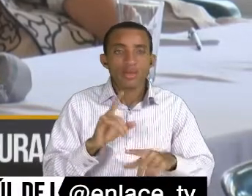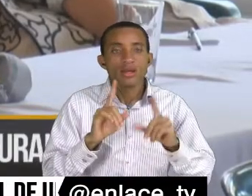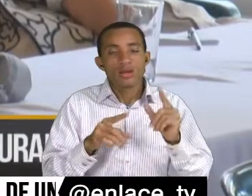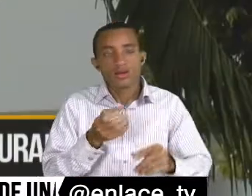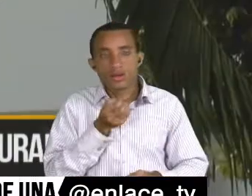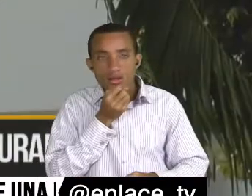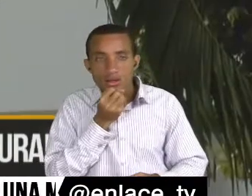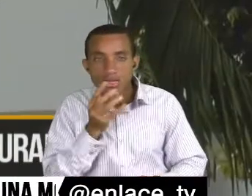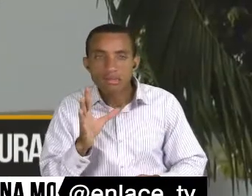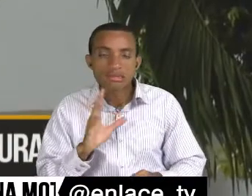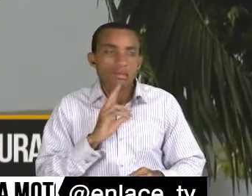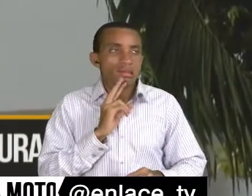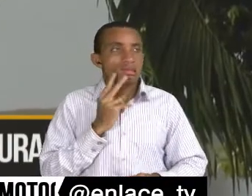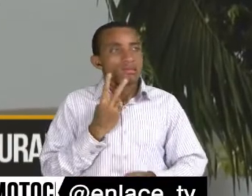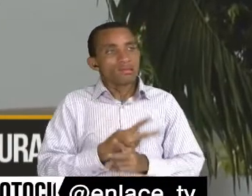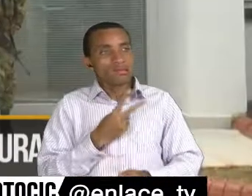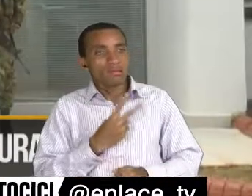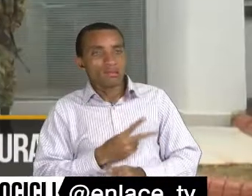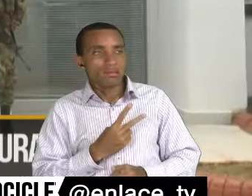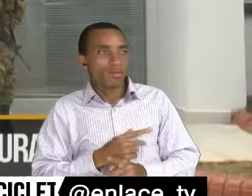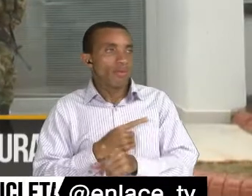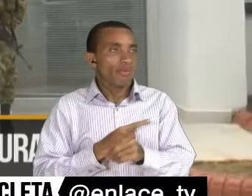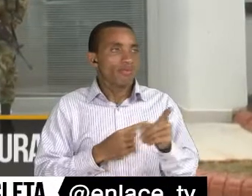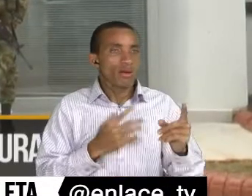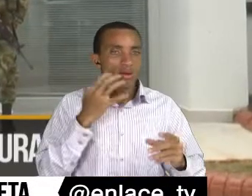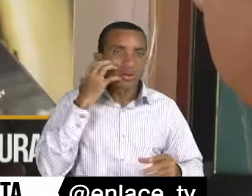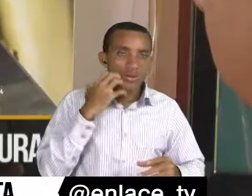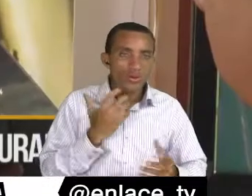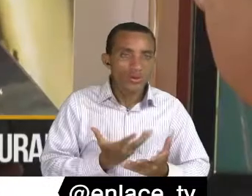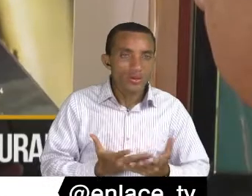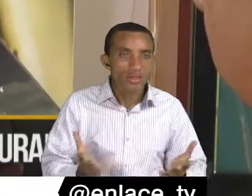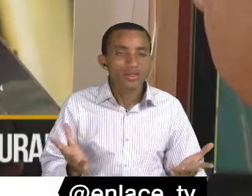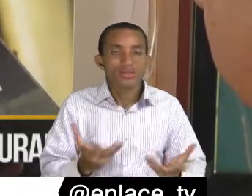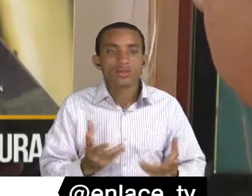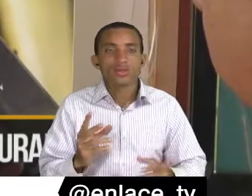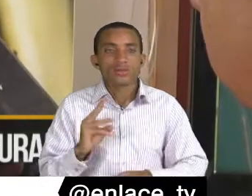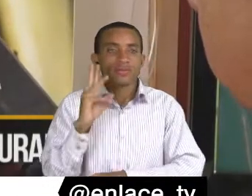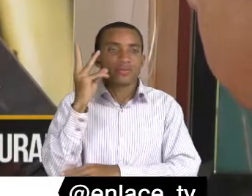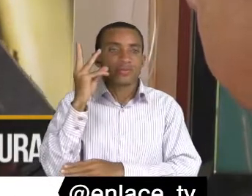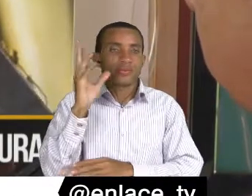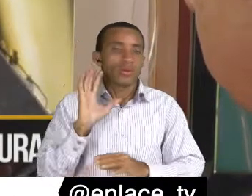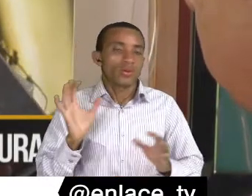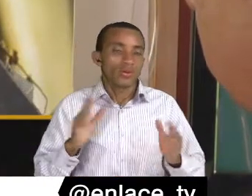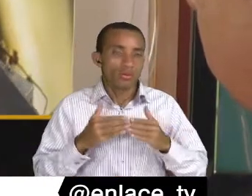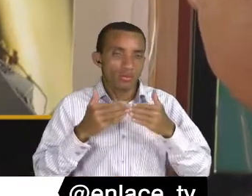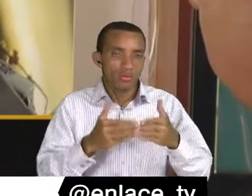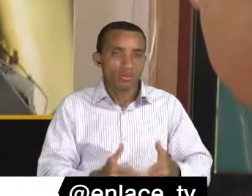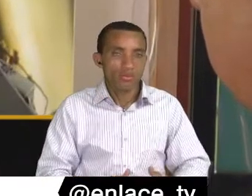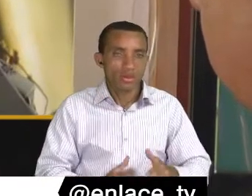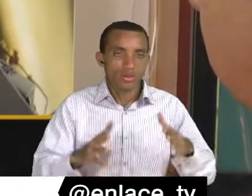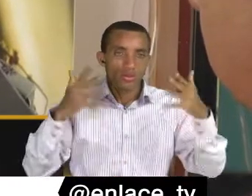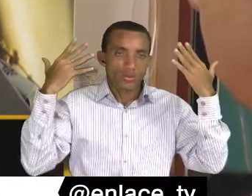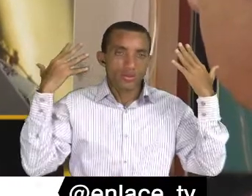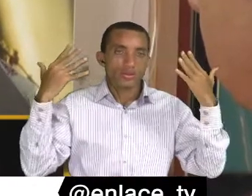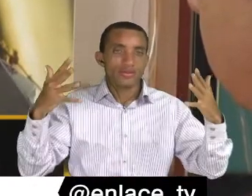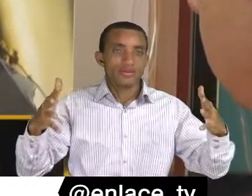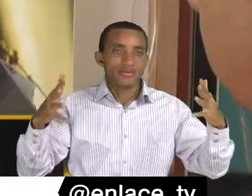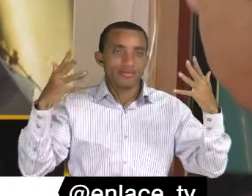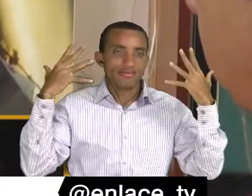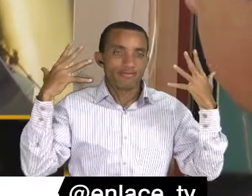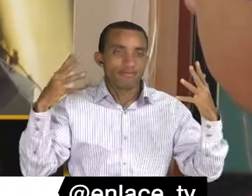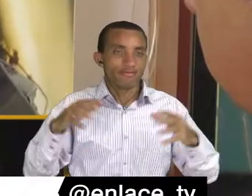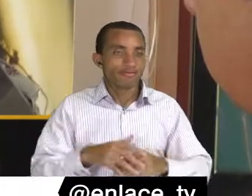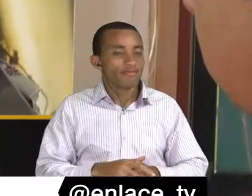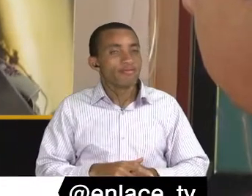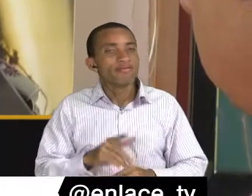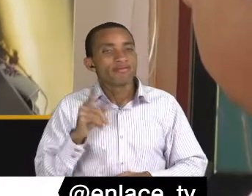fue la inseguridad que se ha incrementado, especialmente en el municipio de Puerto Wilches. En el área de Puerto Wilches, actualmente, la Policía Nacional,